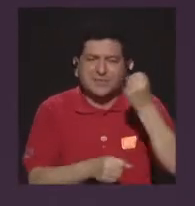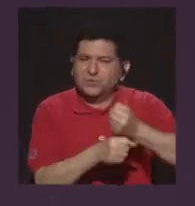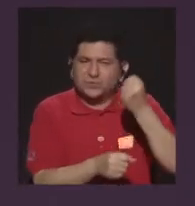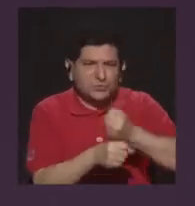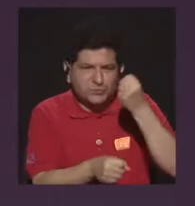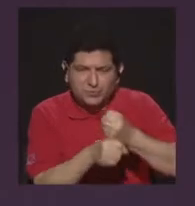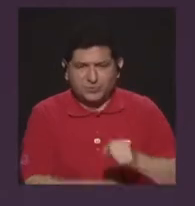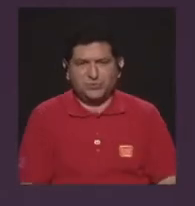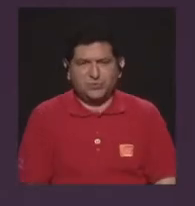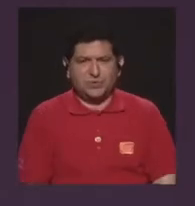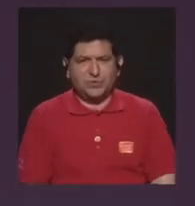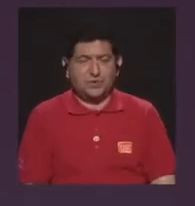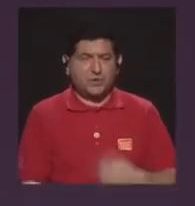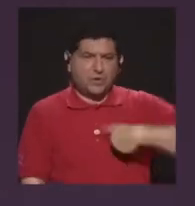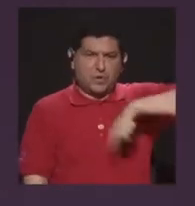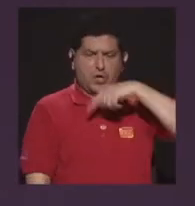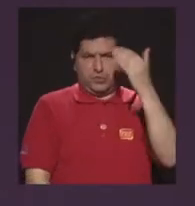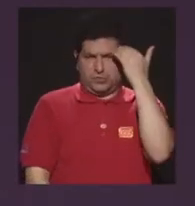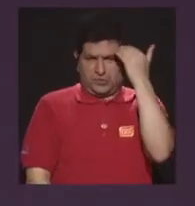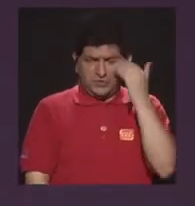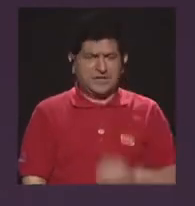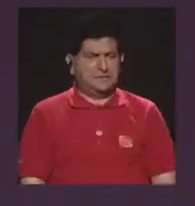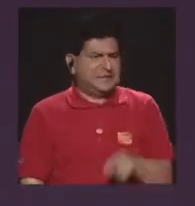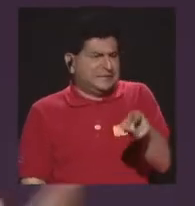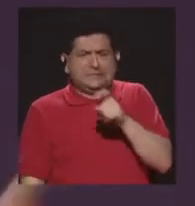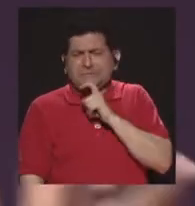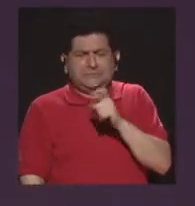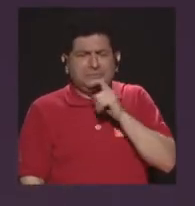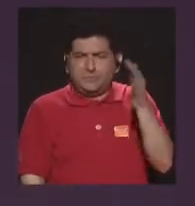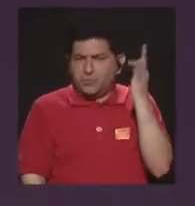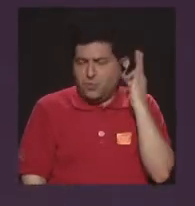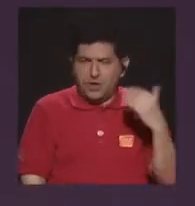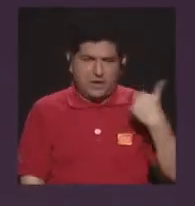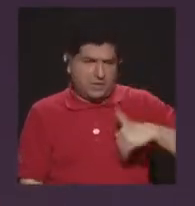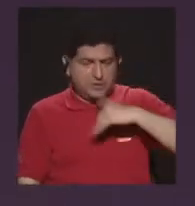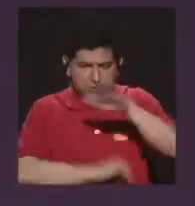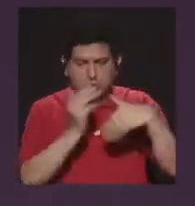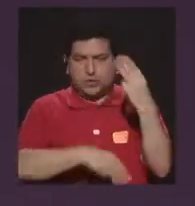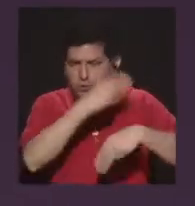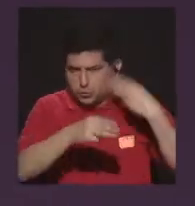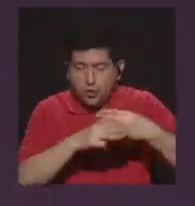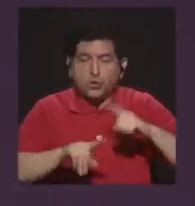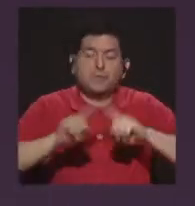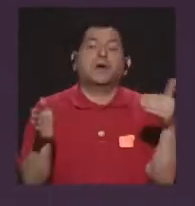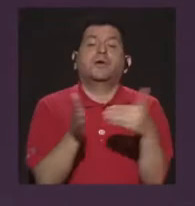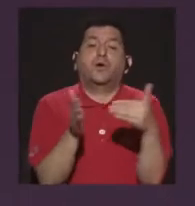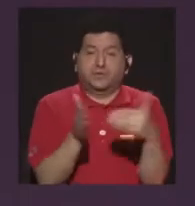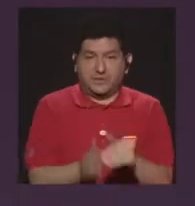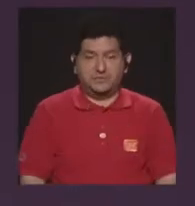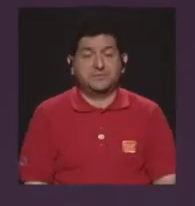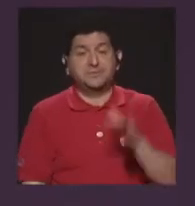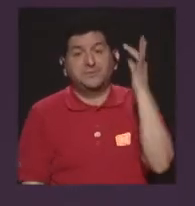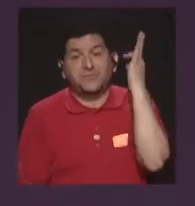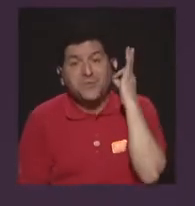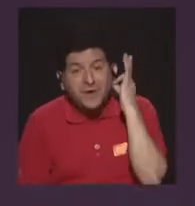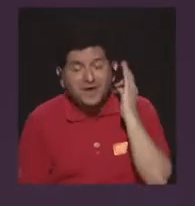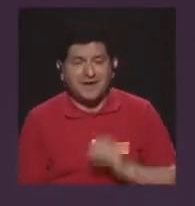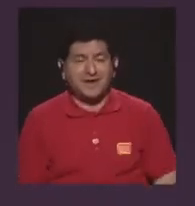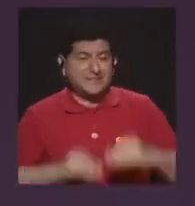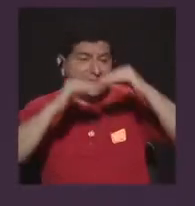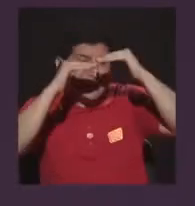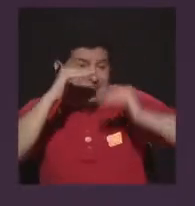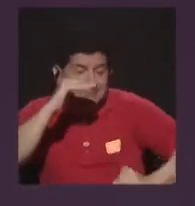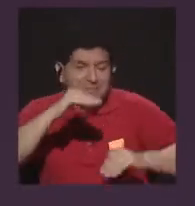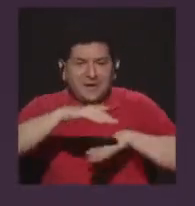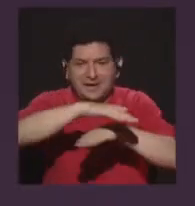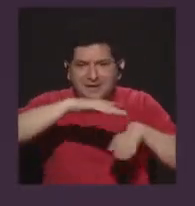laborales, que cada vez, lo sabemos, son más precarias para mujeres y para hombres en todo el mundo. Pero vuelvo al punto, dado que las mujeres se encuentran en la escala más baja